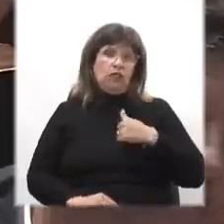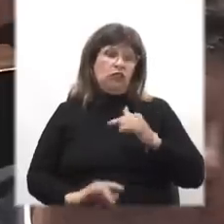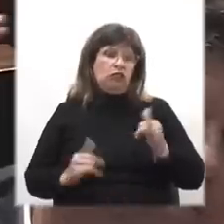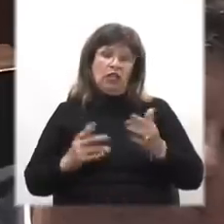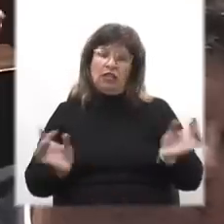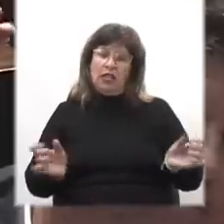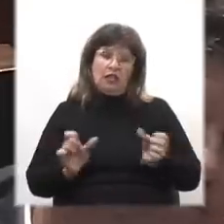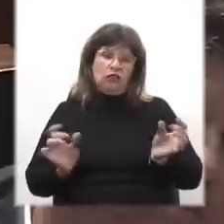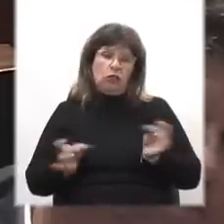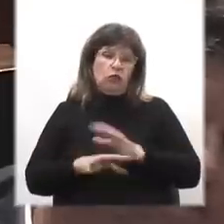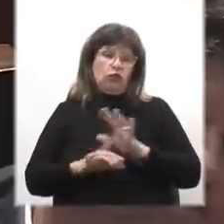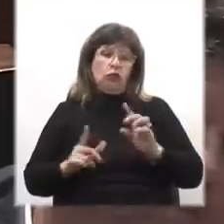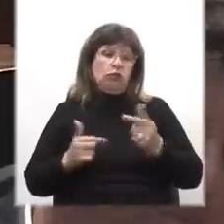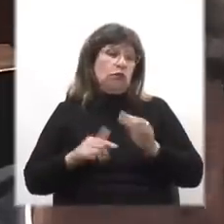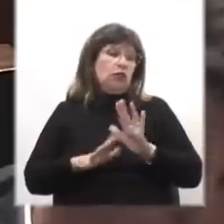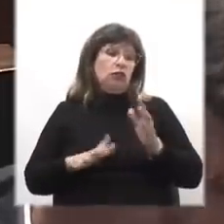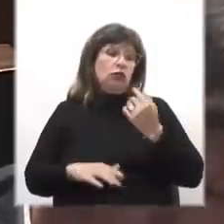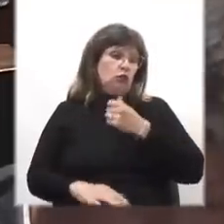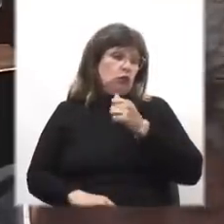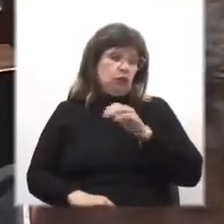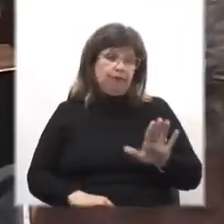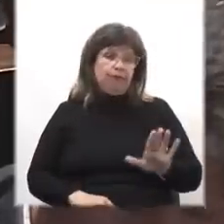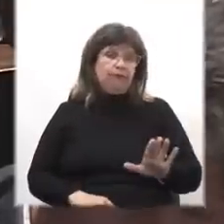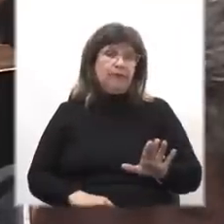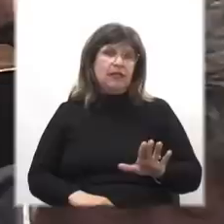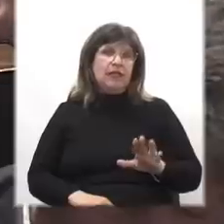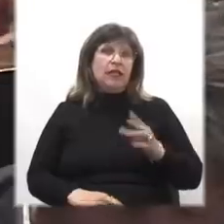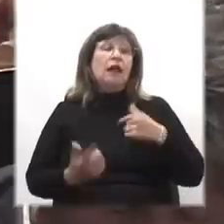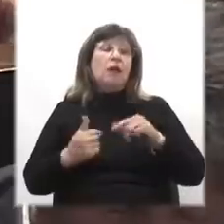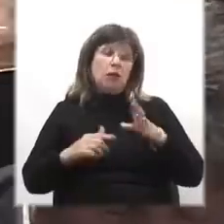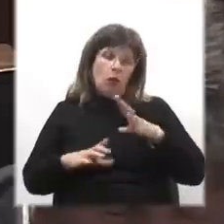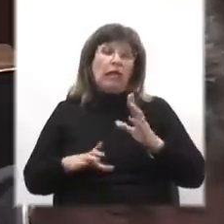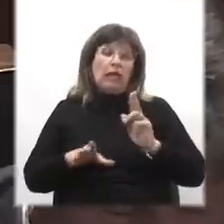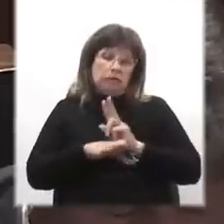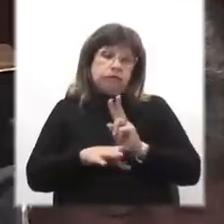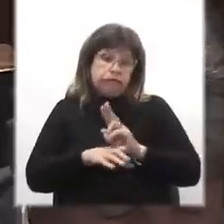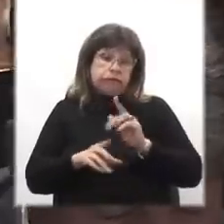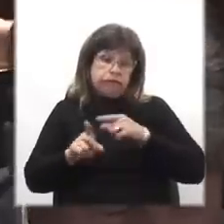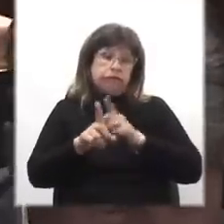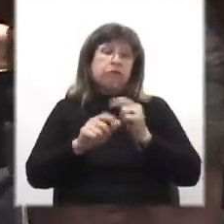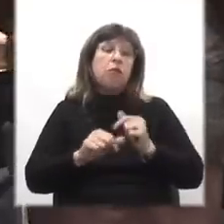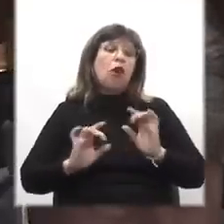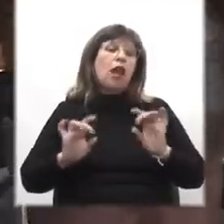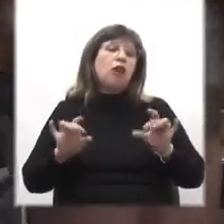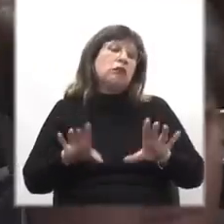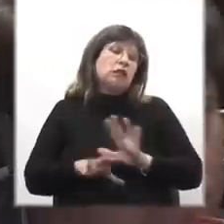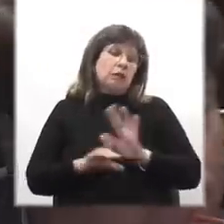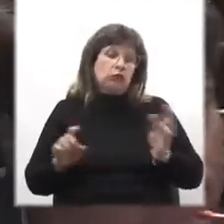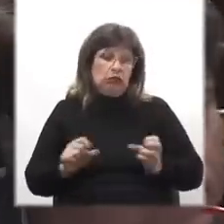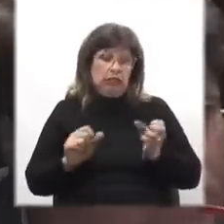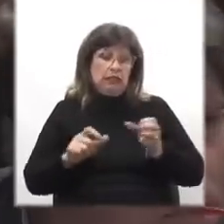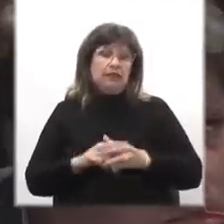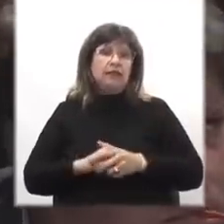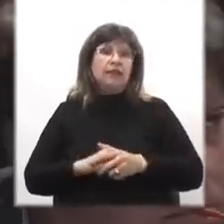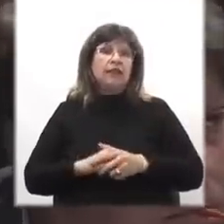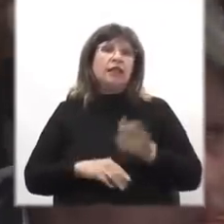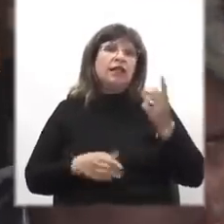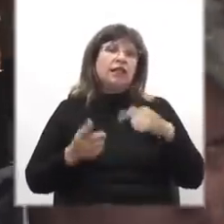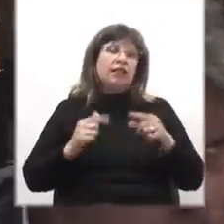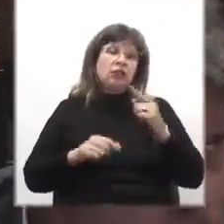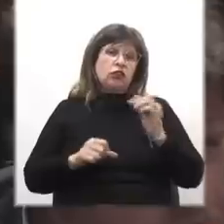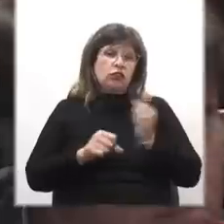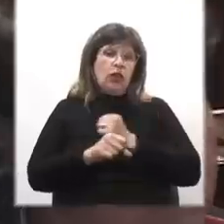no tiene remedio, independientemente del seguimiento que hay que hacer por la contaminación brutal que están haciendo. Entonces hay que